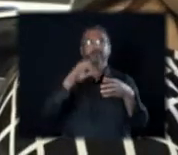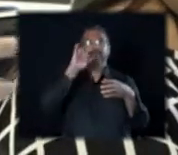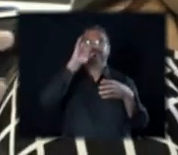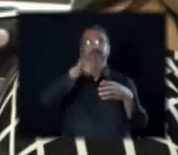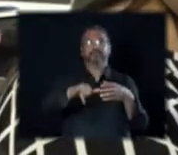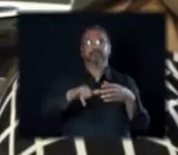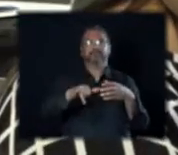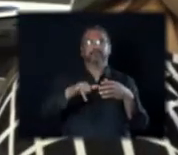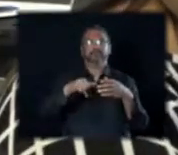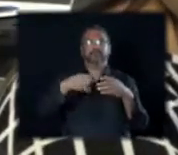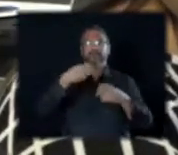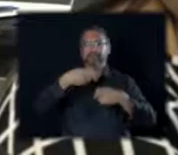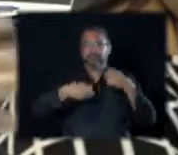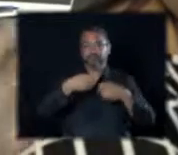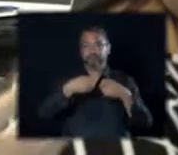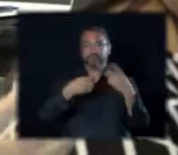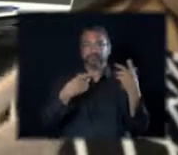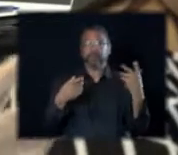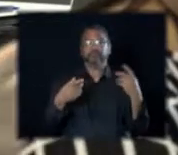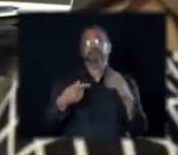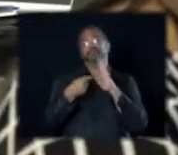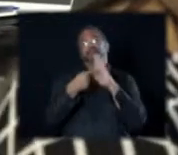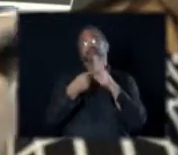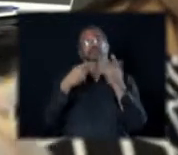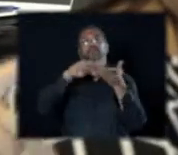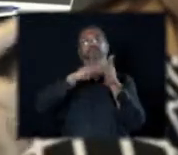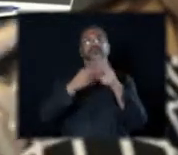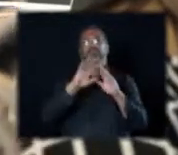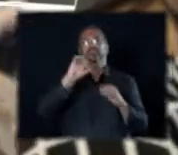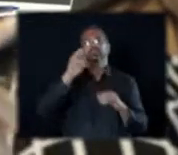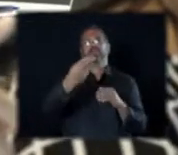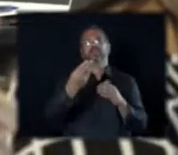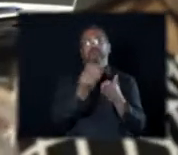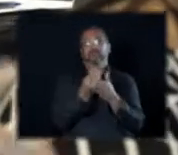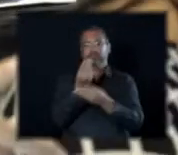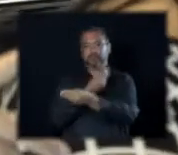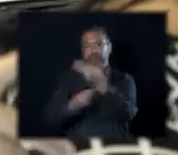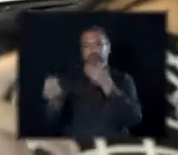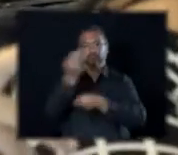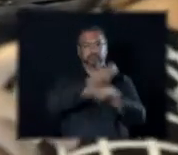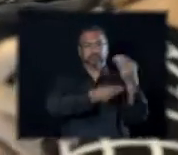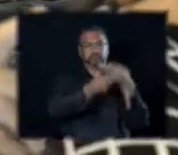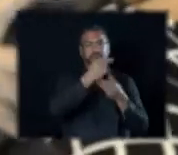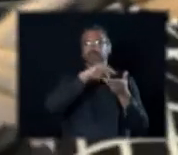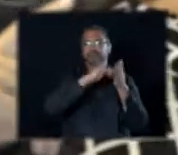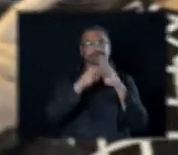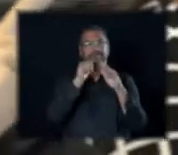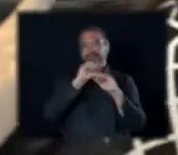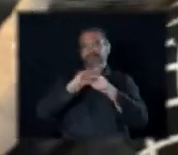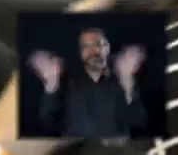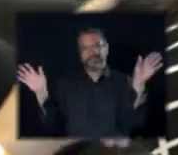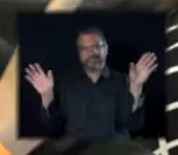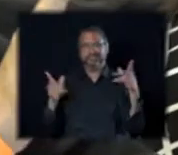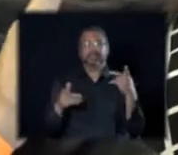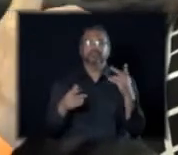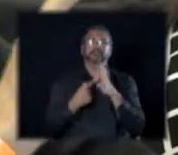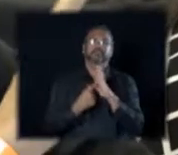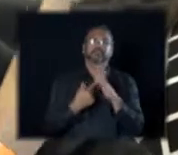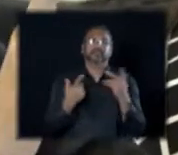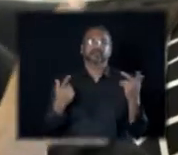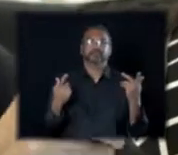primero, desde el punto de vista de la liquidez, y el otro desde el punto de vista del presupuesto,